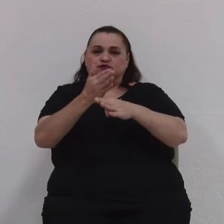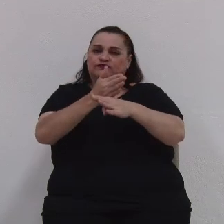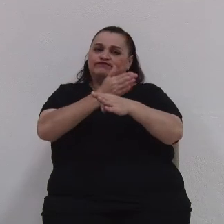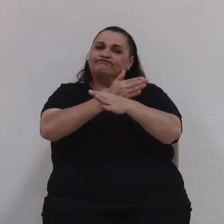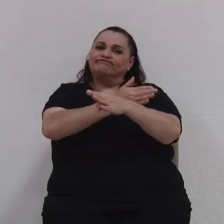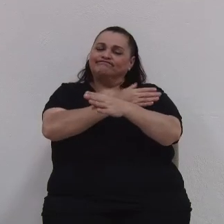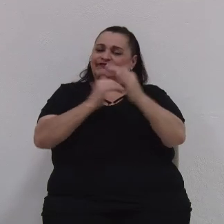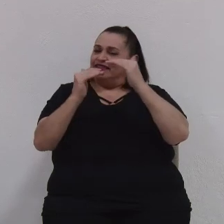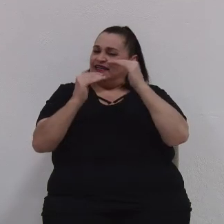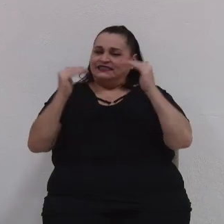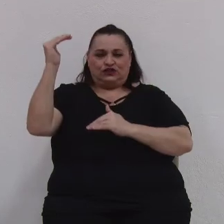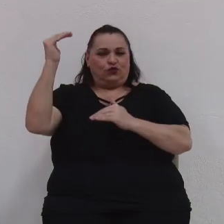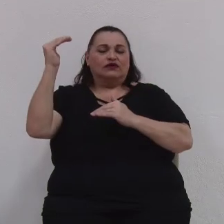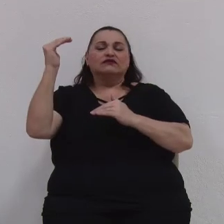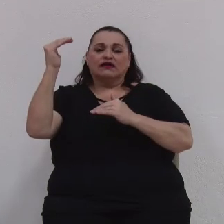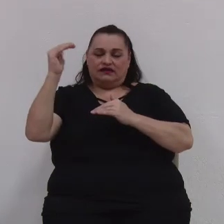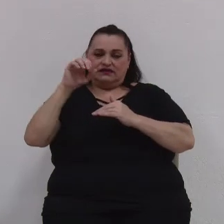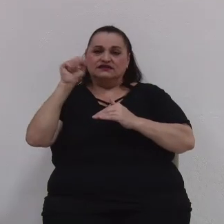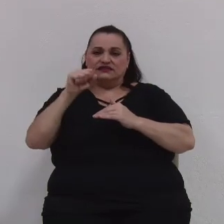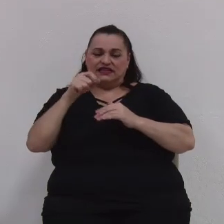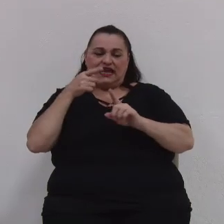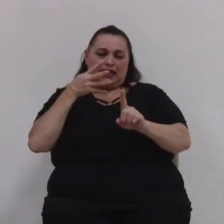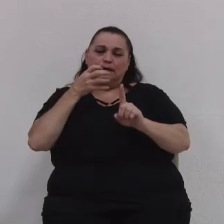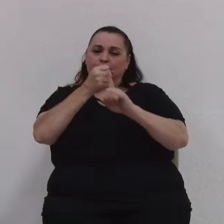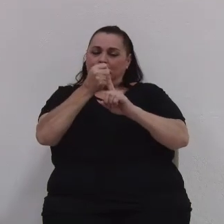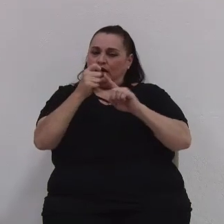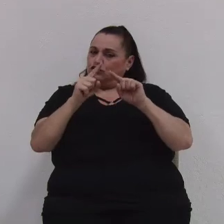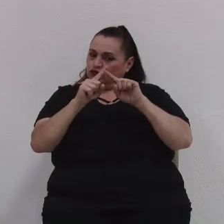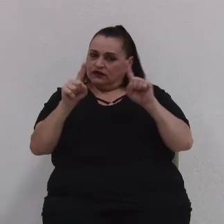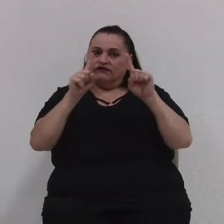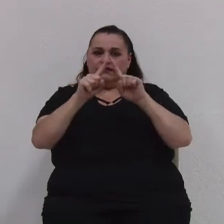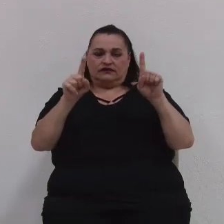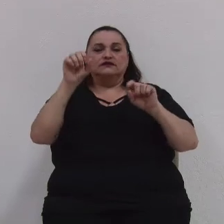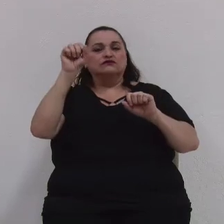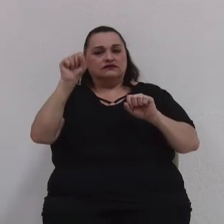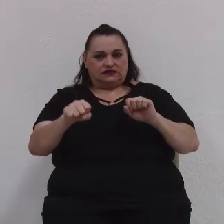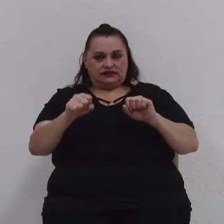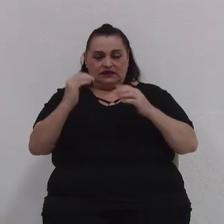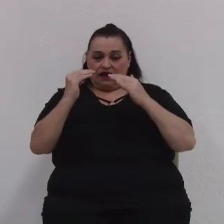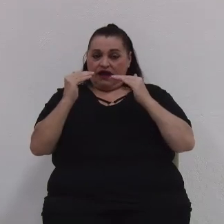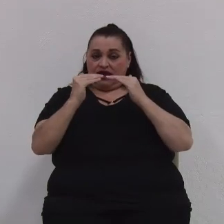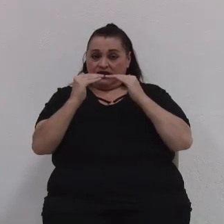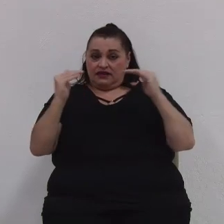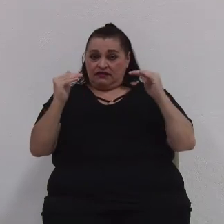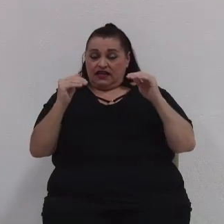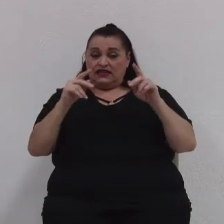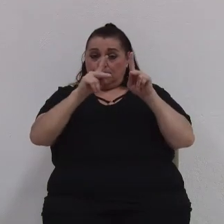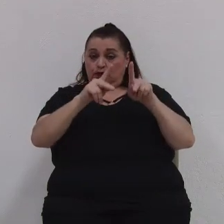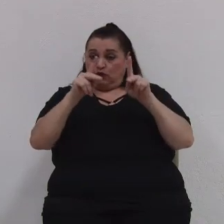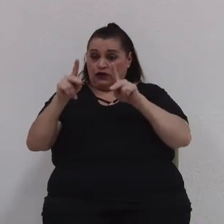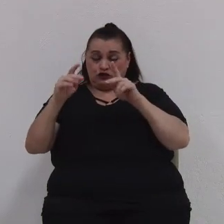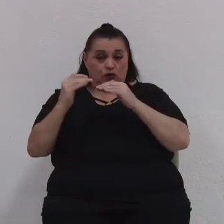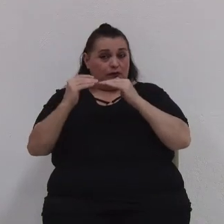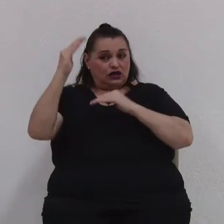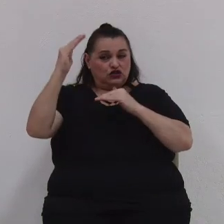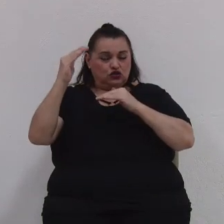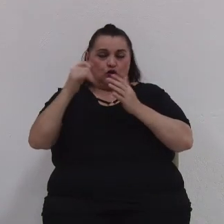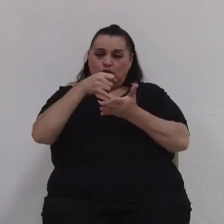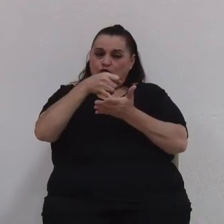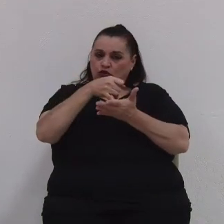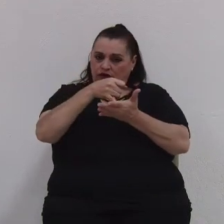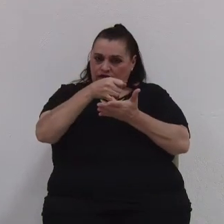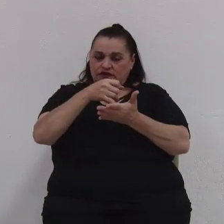las desigualdades y esos impactos diferenciados a nivel de las poblaciones en mayor situación de